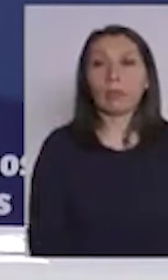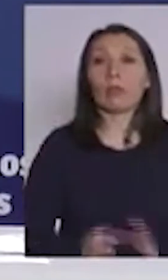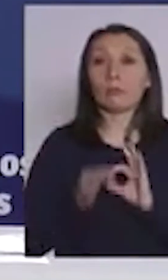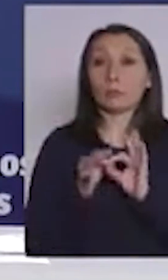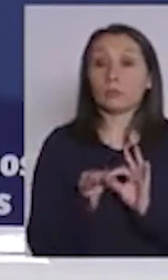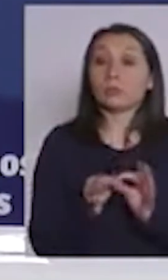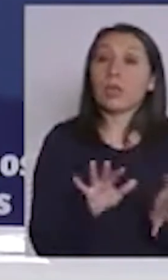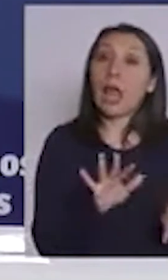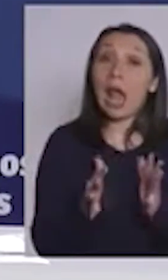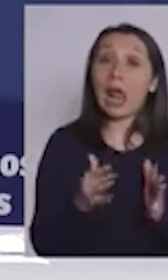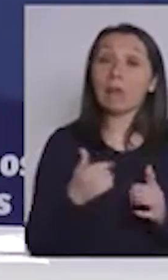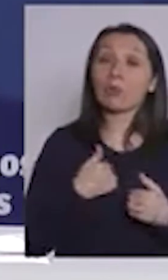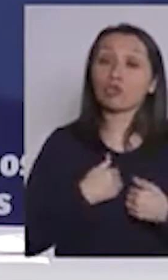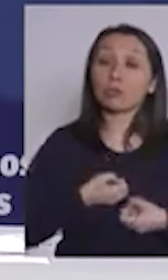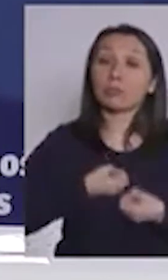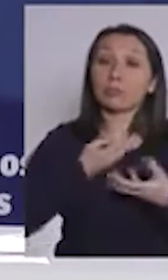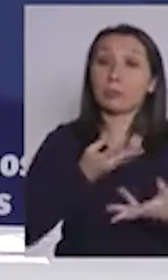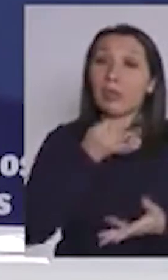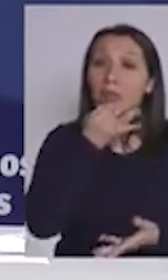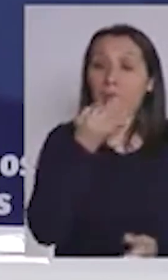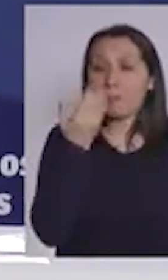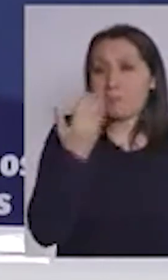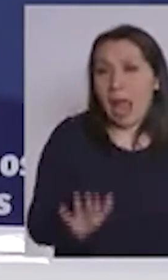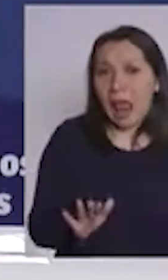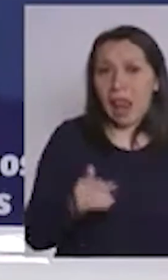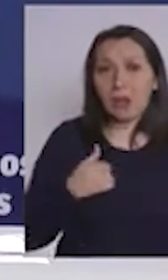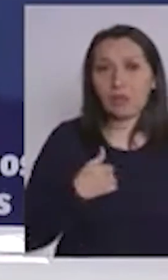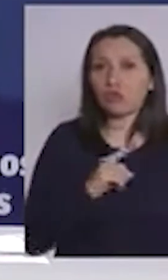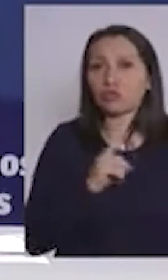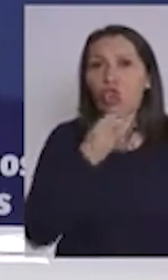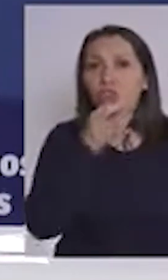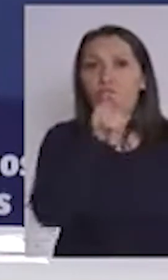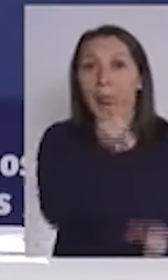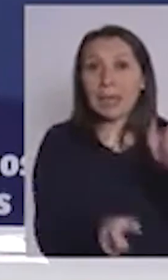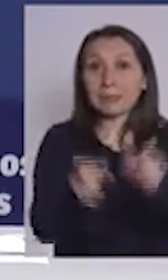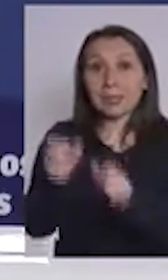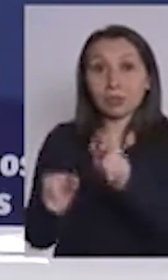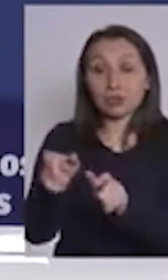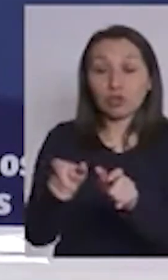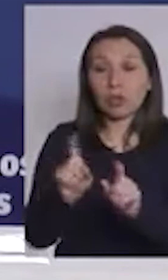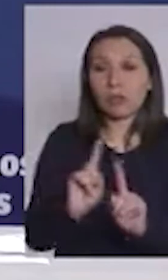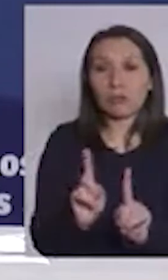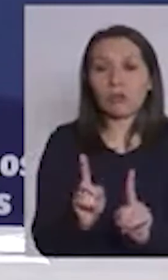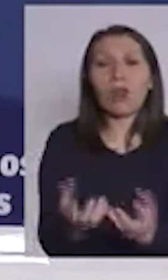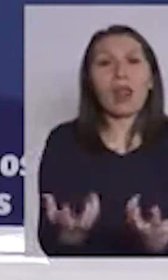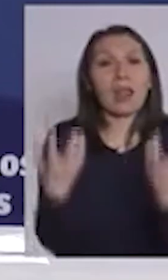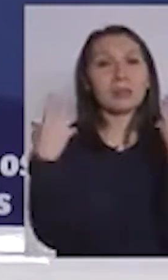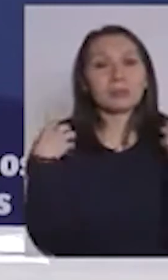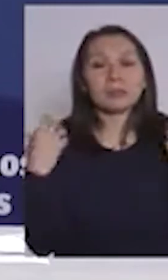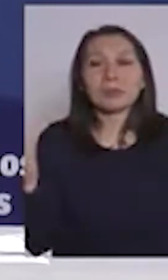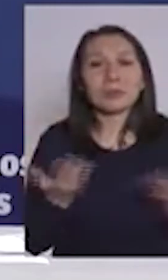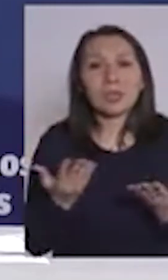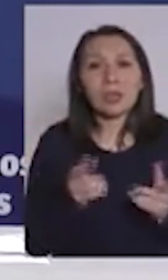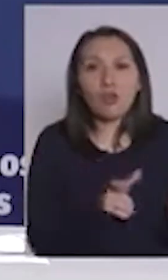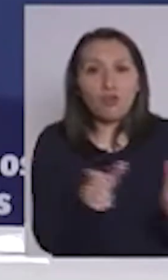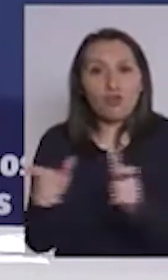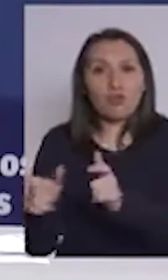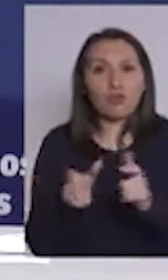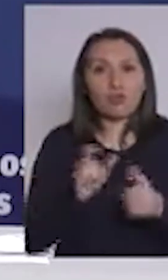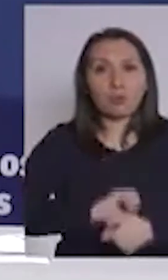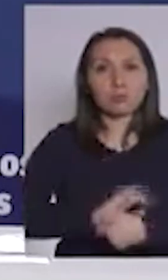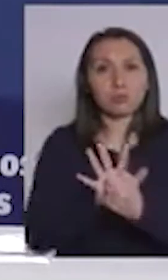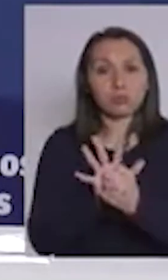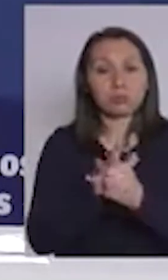quizás me expresé mal yo no hablo de los habitantes la responsabilidad en el manejo de la pandemia